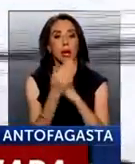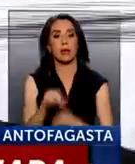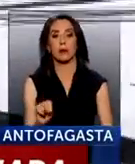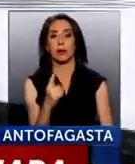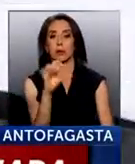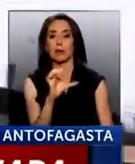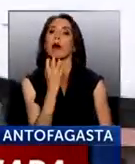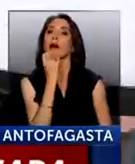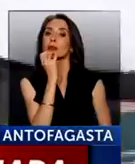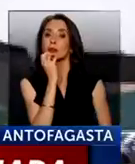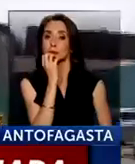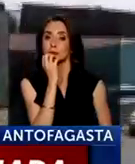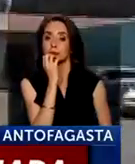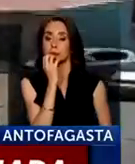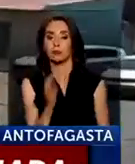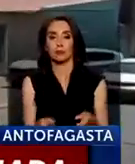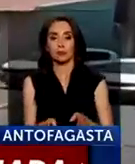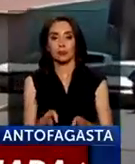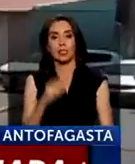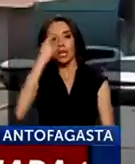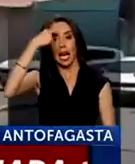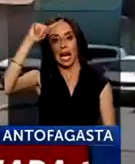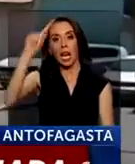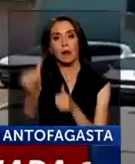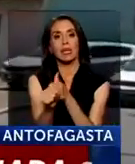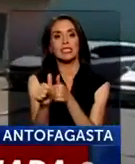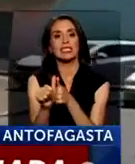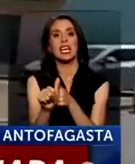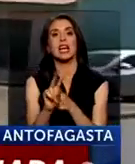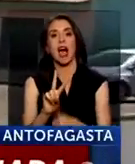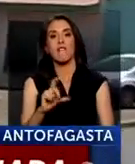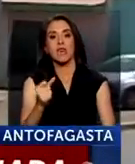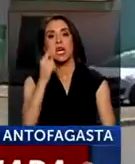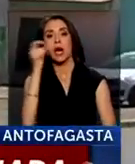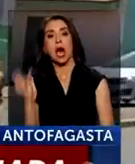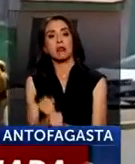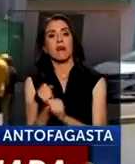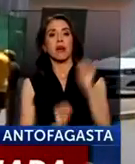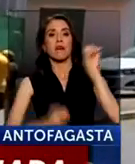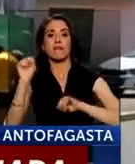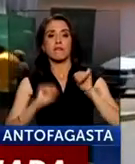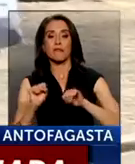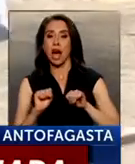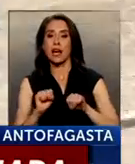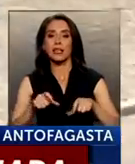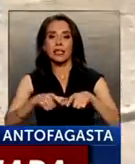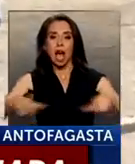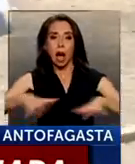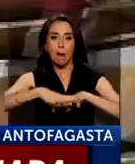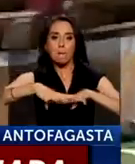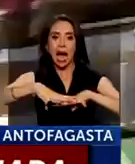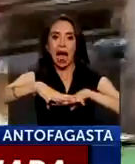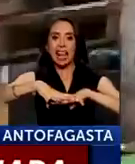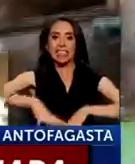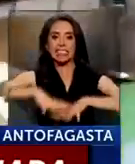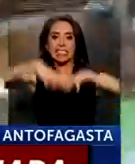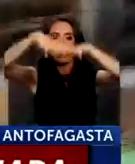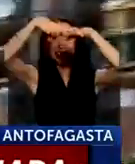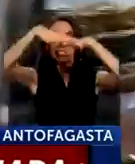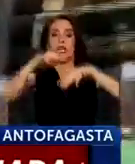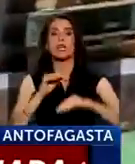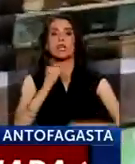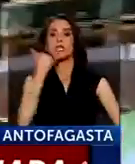de enero en antofagasta cuando en calle calama en las cercanías de la Vega un trabajador de una fábrica de pets llamaba a la policía alertando